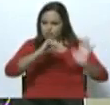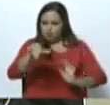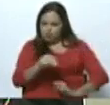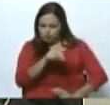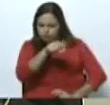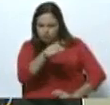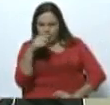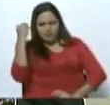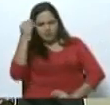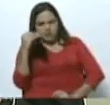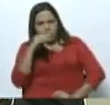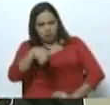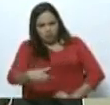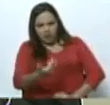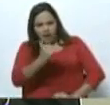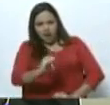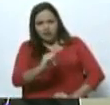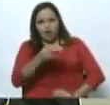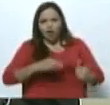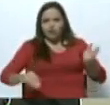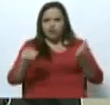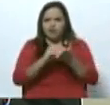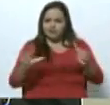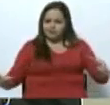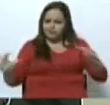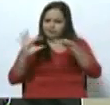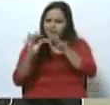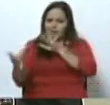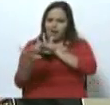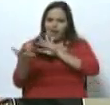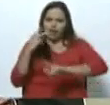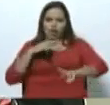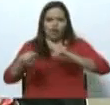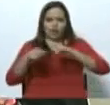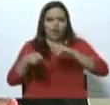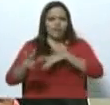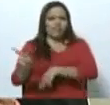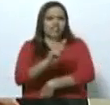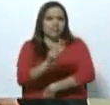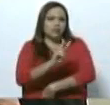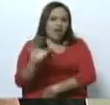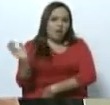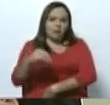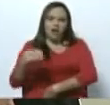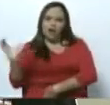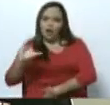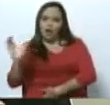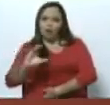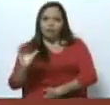que se podría restablecer las relaciones entre Venezuela y Colombia?